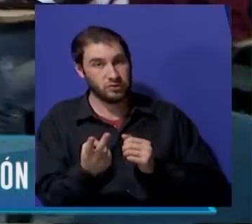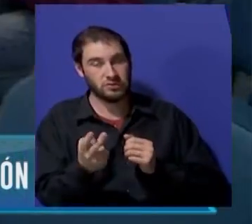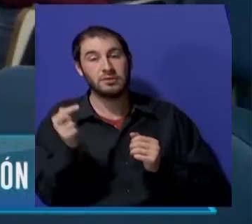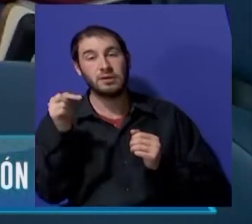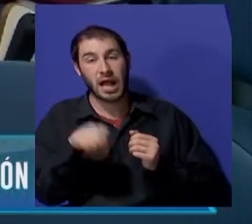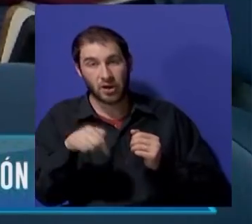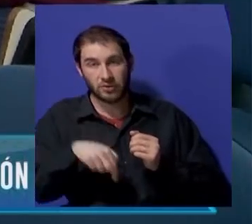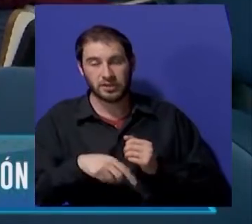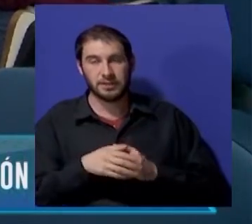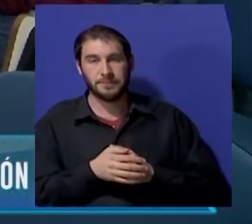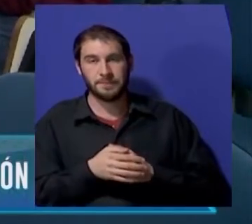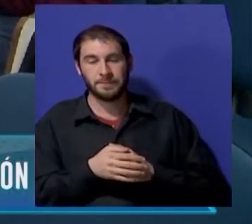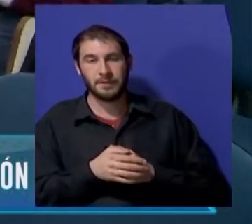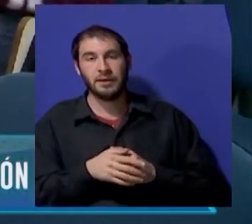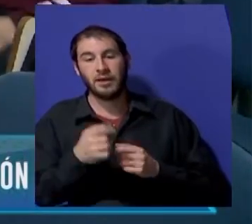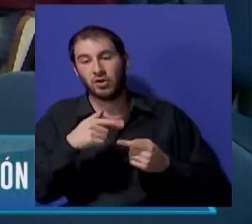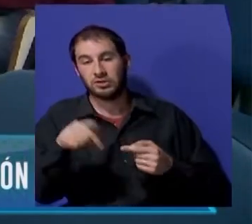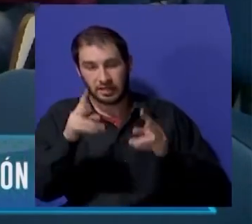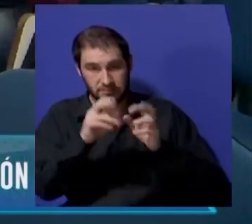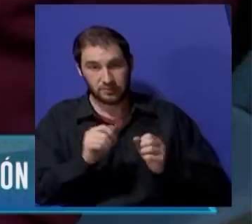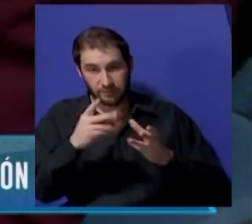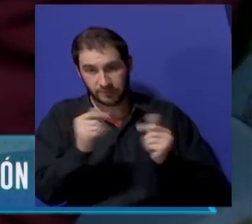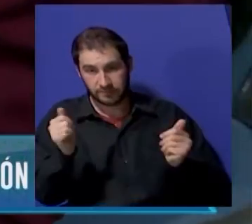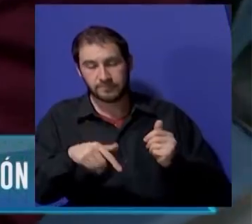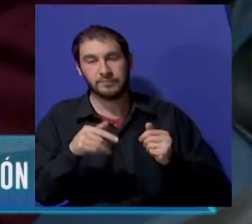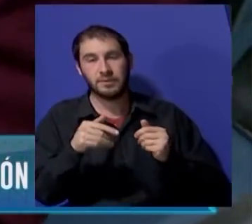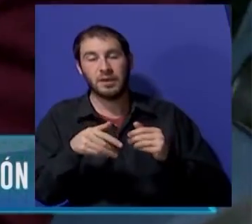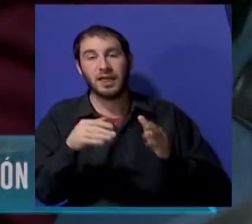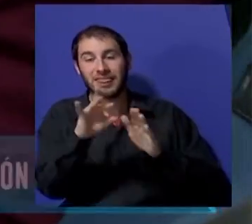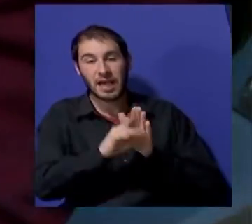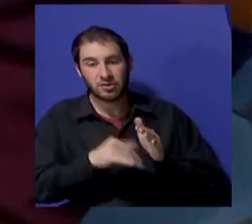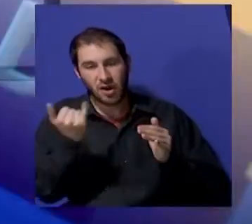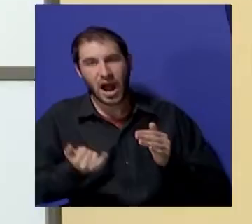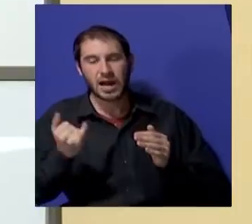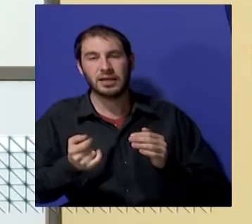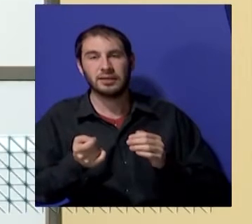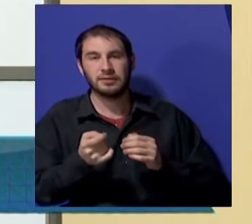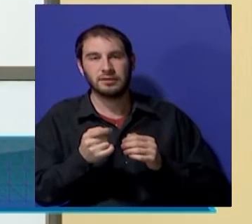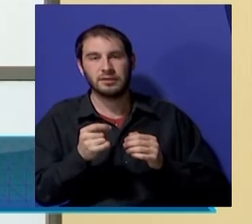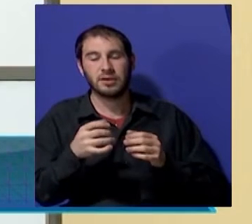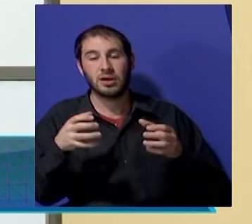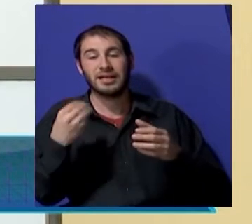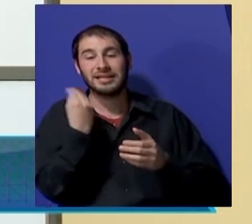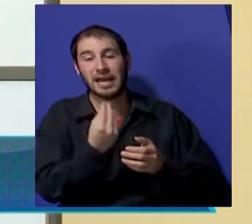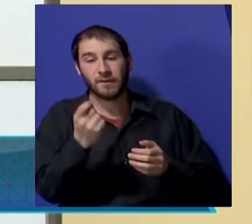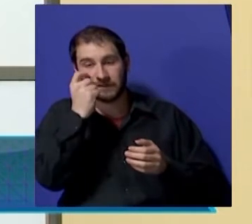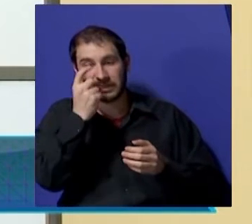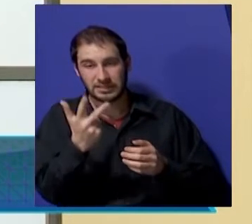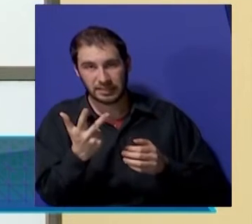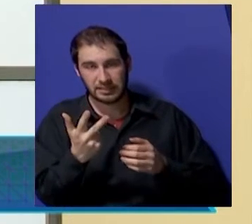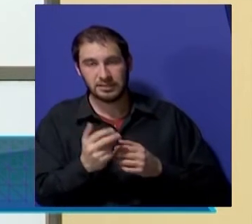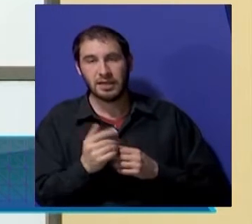partir de ahora, y como resultado de esta investigación, van a ver toda una base de datos de 23 cargos de